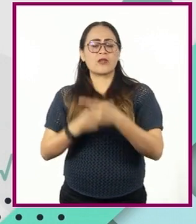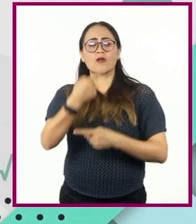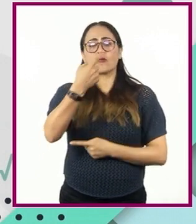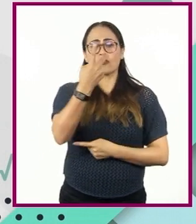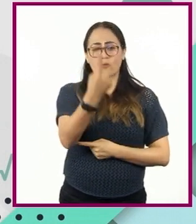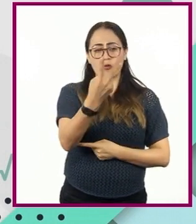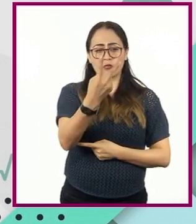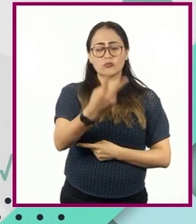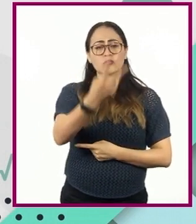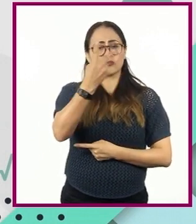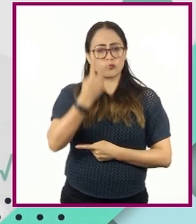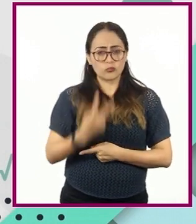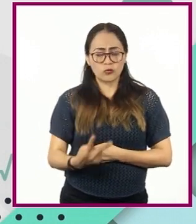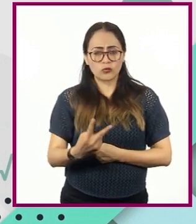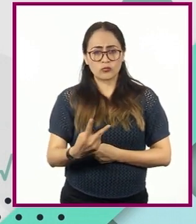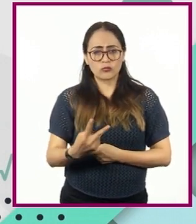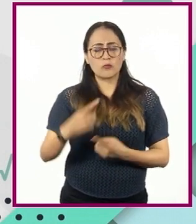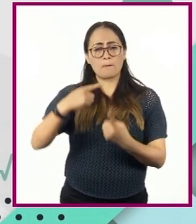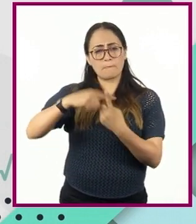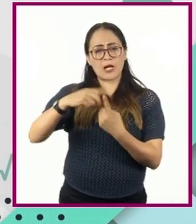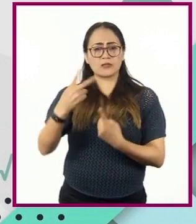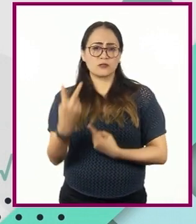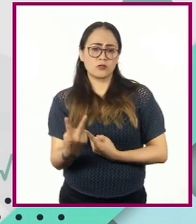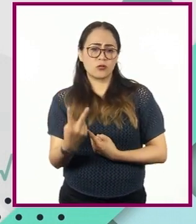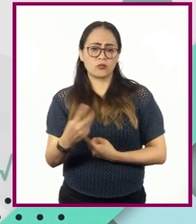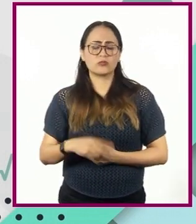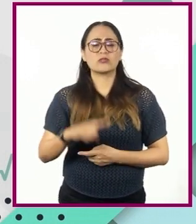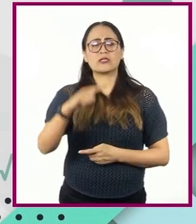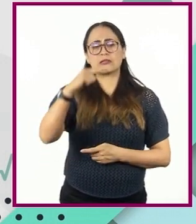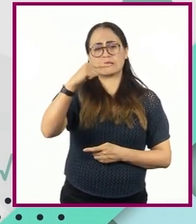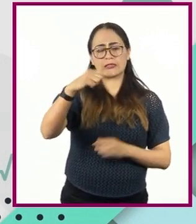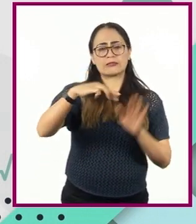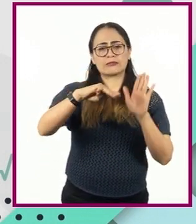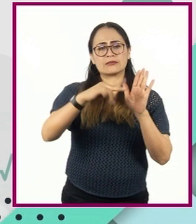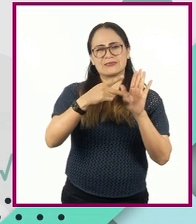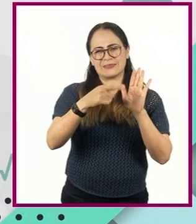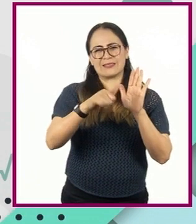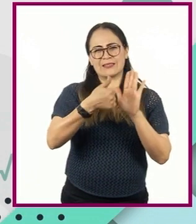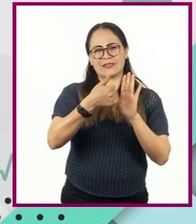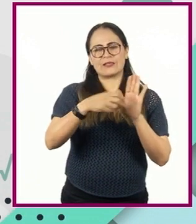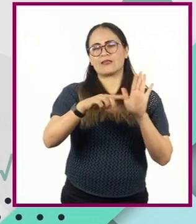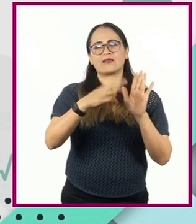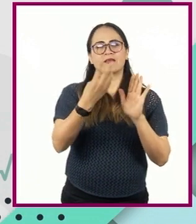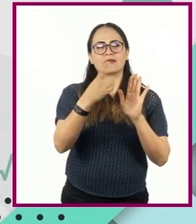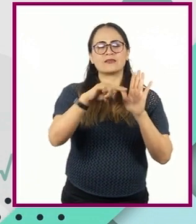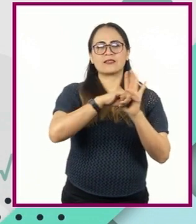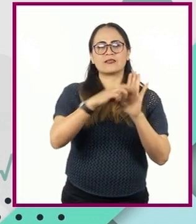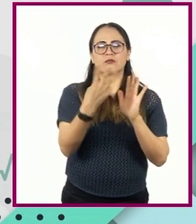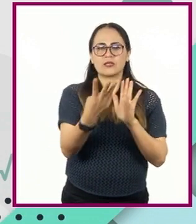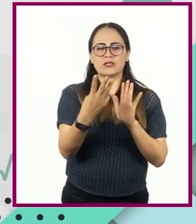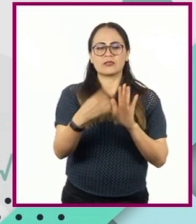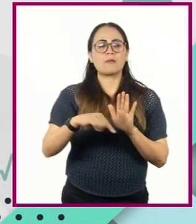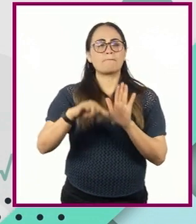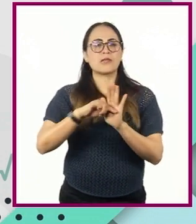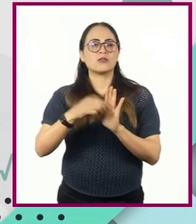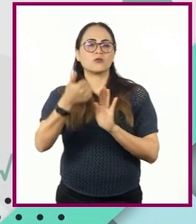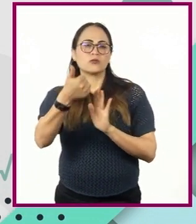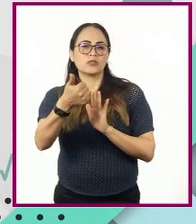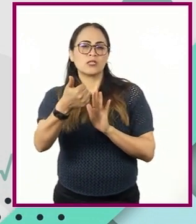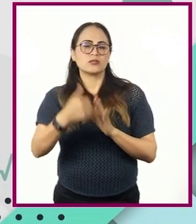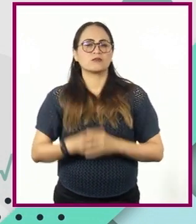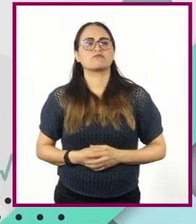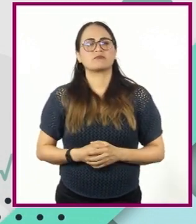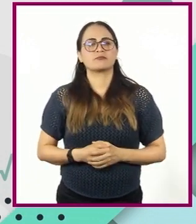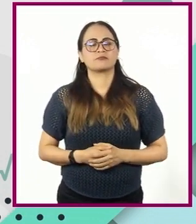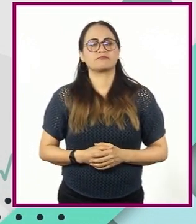2 y 2 más 2, 3 negativo y 6 negativo, podemos relacionarlos con